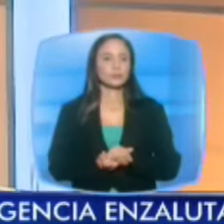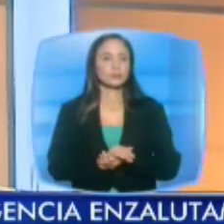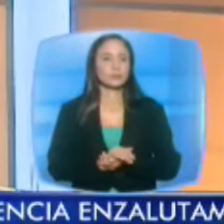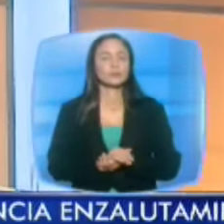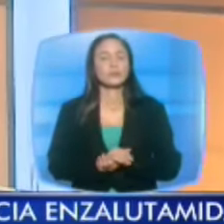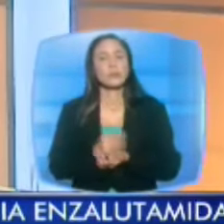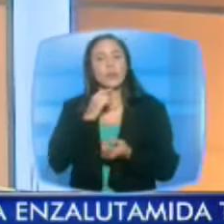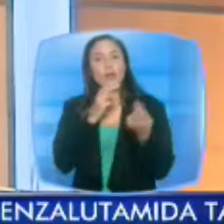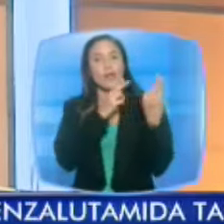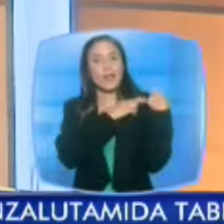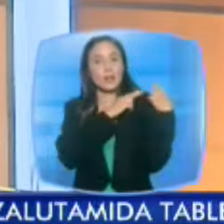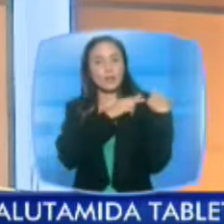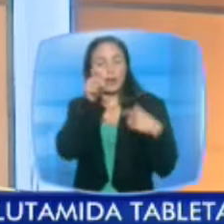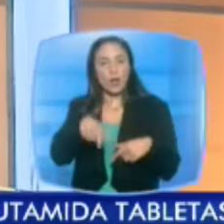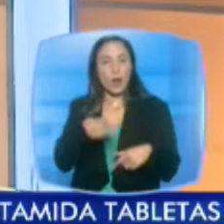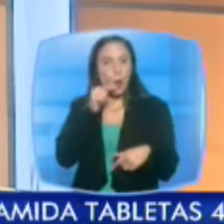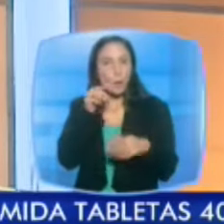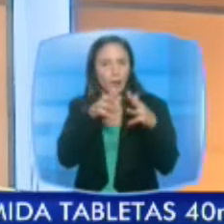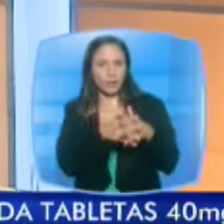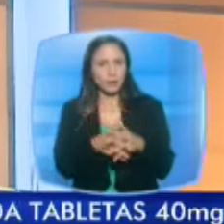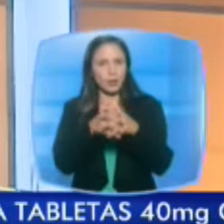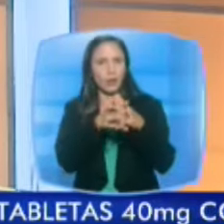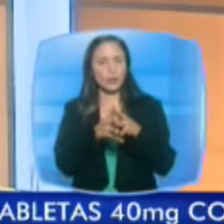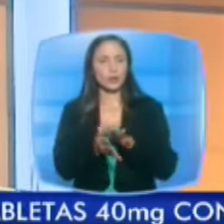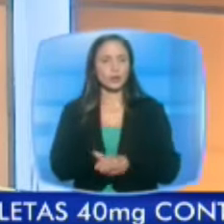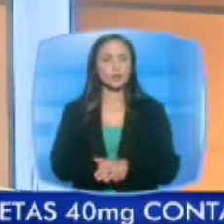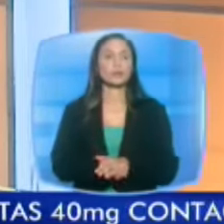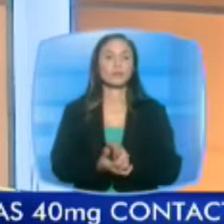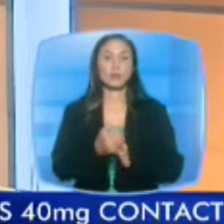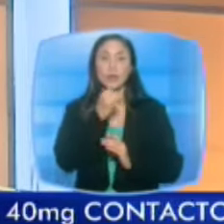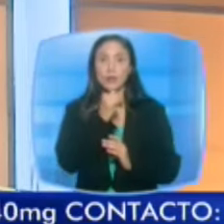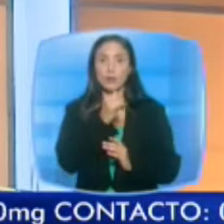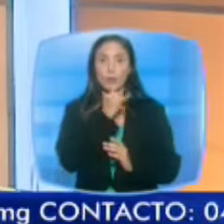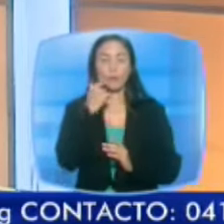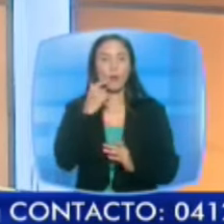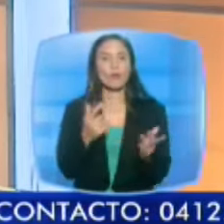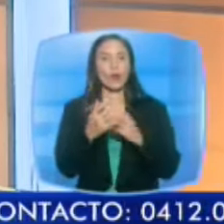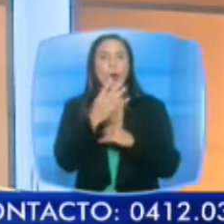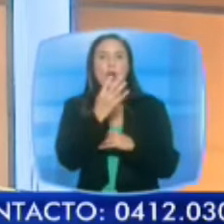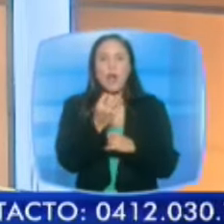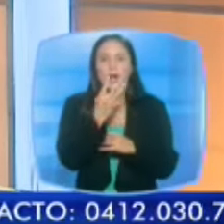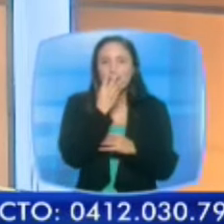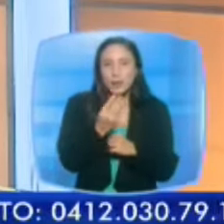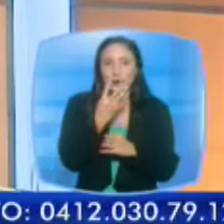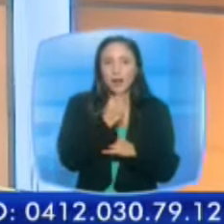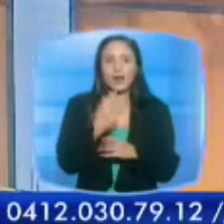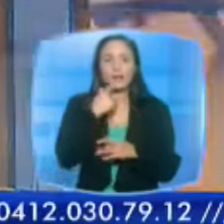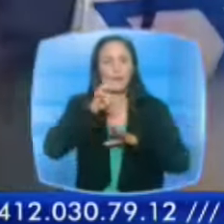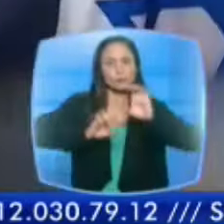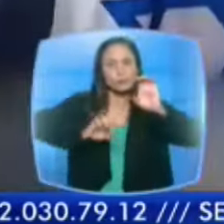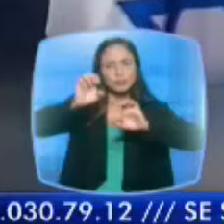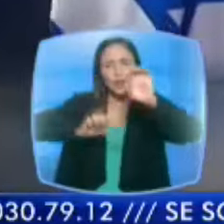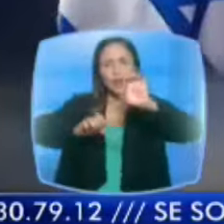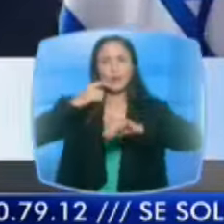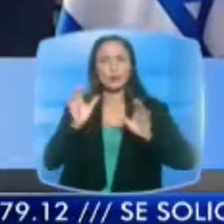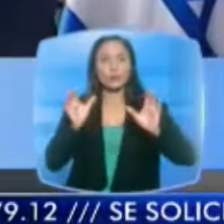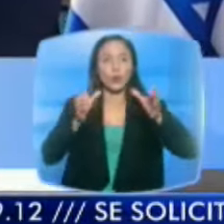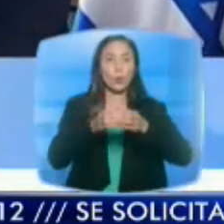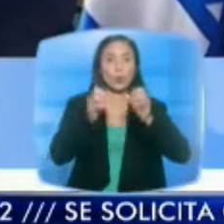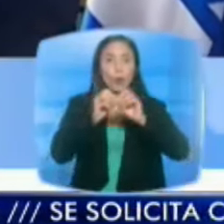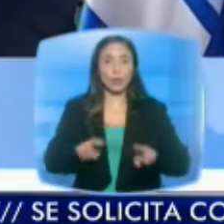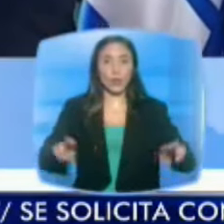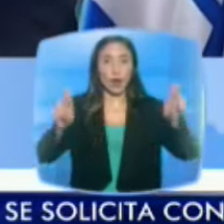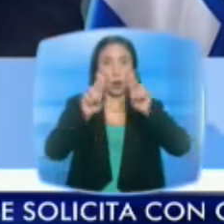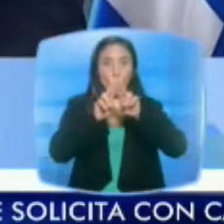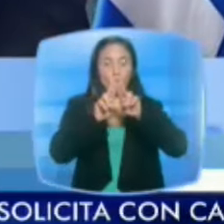El jefe de la diplomacia estadounidense, Anthony Blinken, afirmó que Israel aceptará una misión de evaluación de la Organización de Naciones